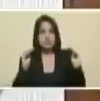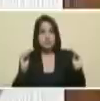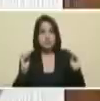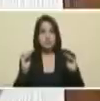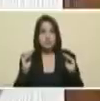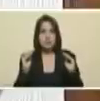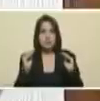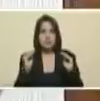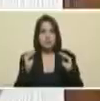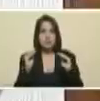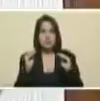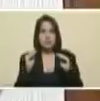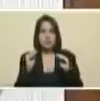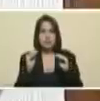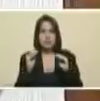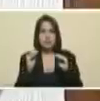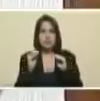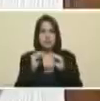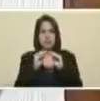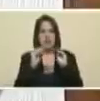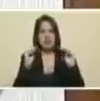suyos, al más leal.